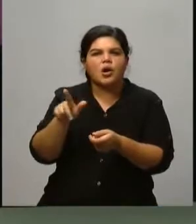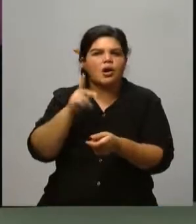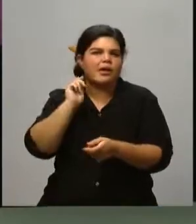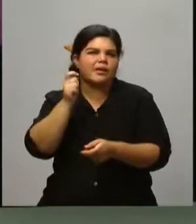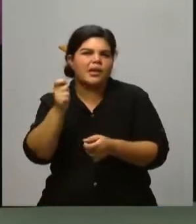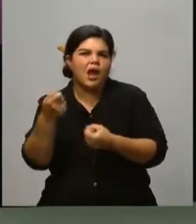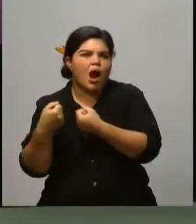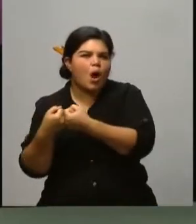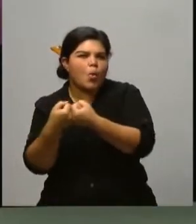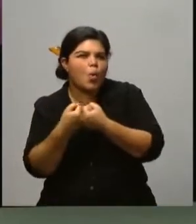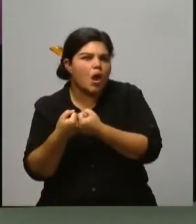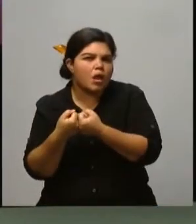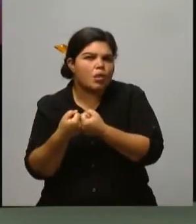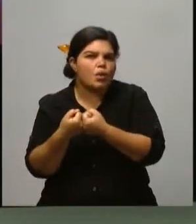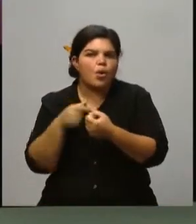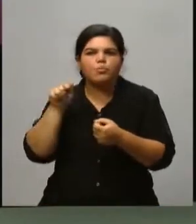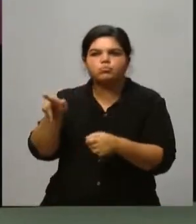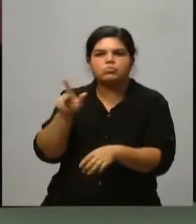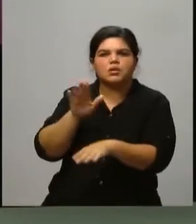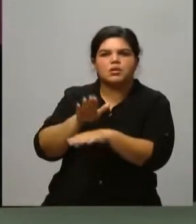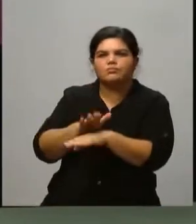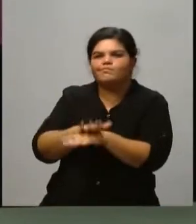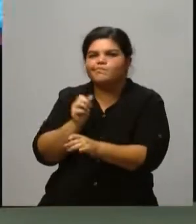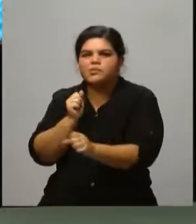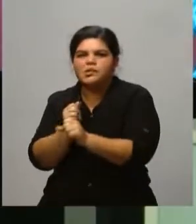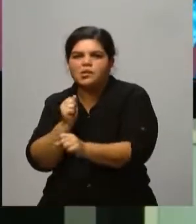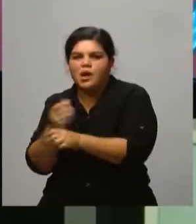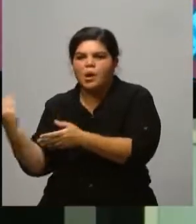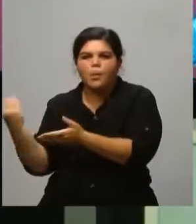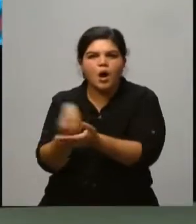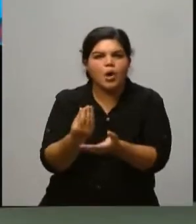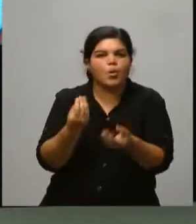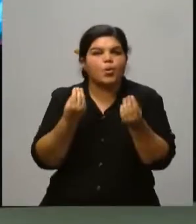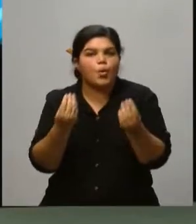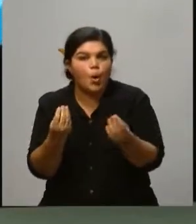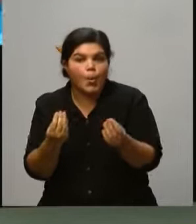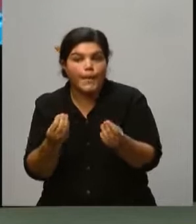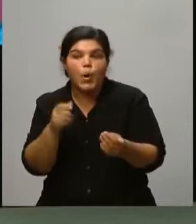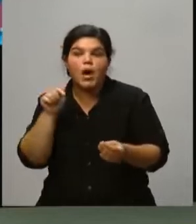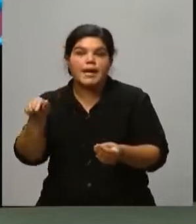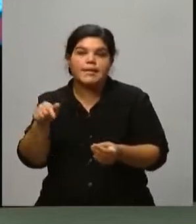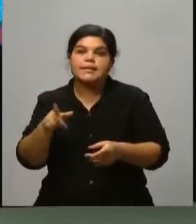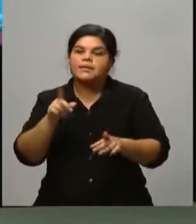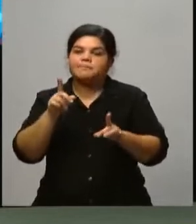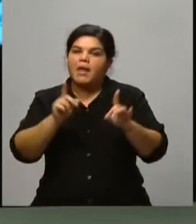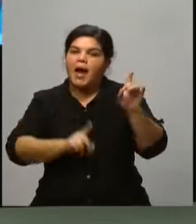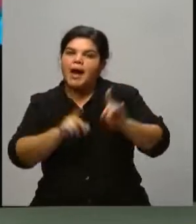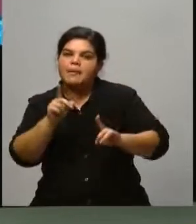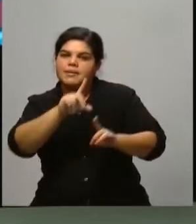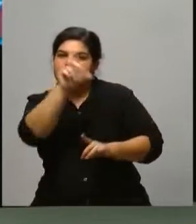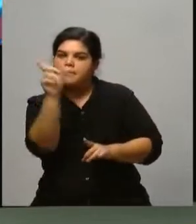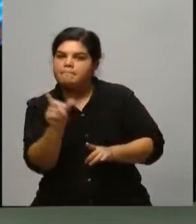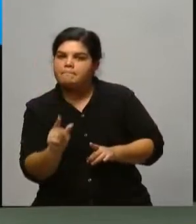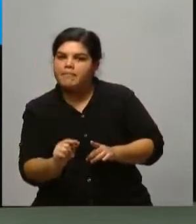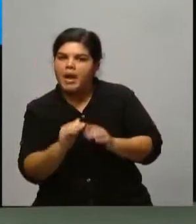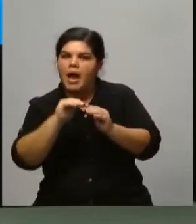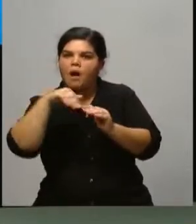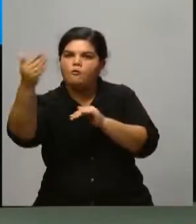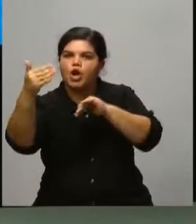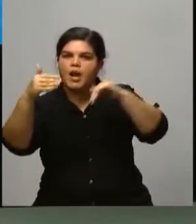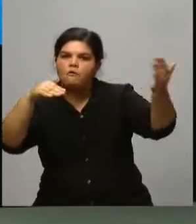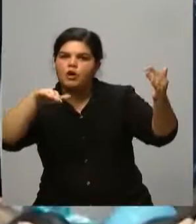también lo mismo con la provincial con la politóloga Débora Gess. Débora, quería detenerme un segundo en Mauricio Macri, que en estos días estaba muy